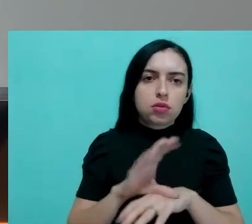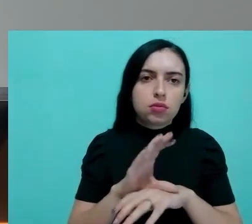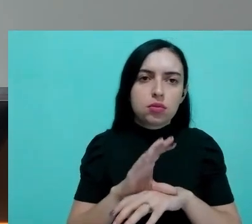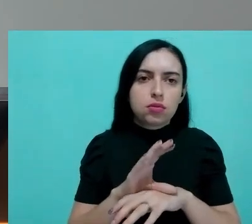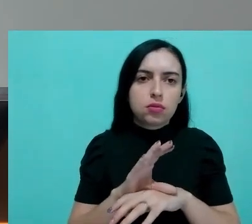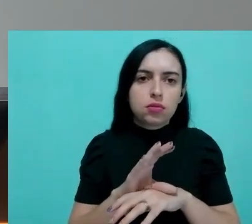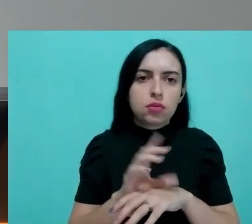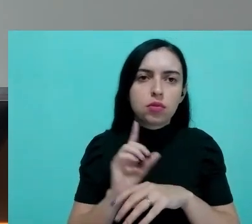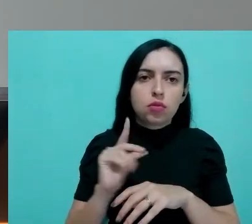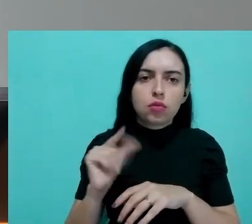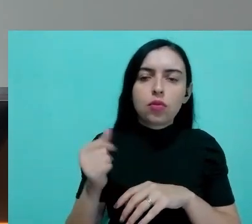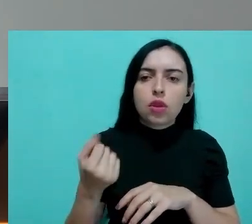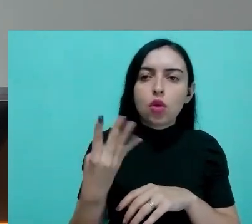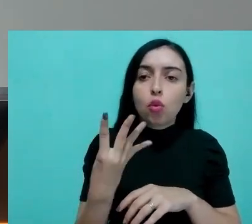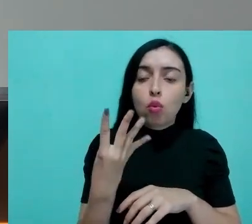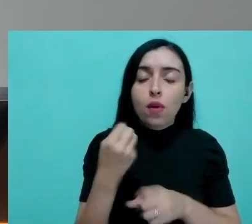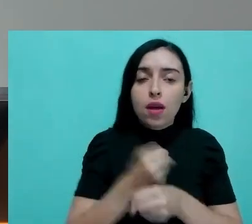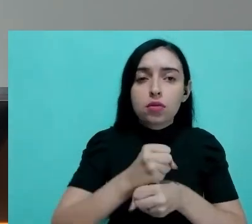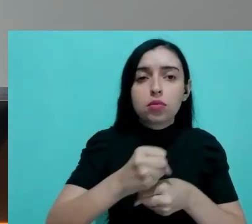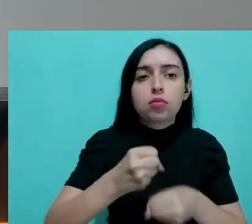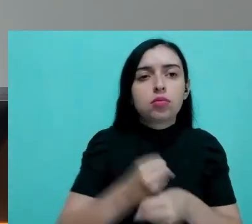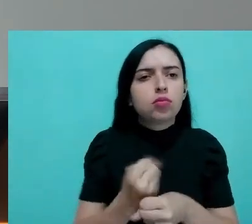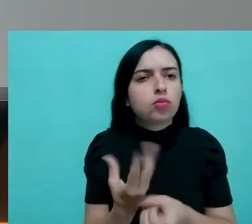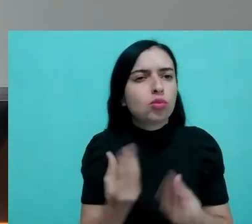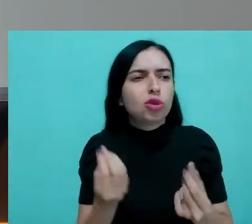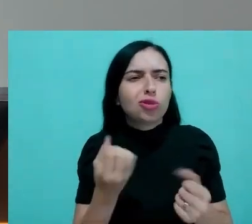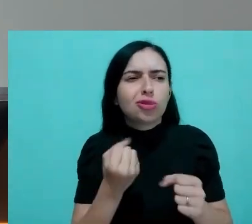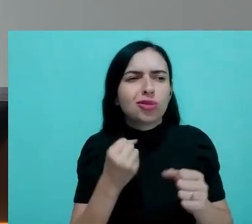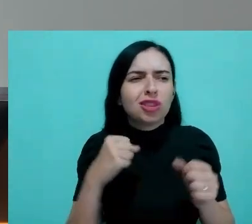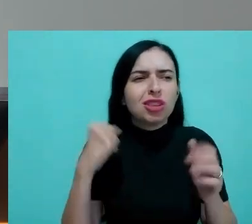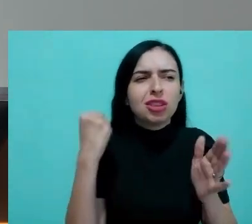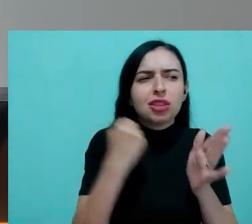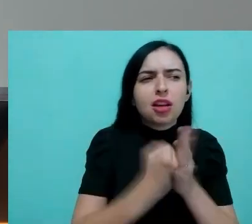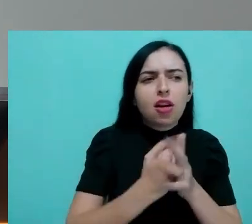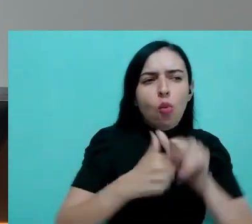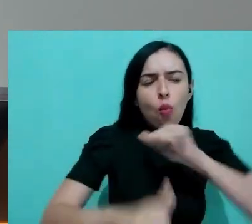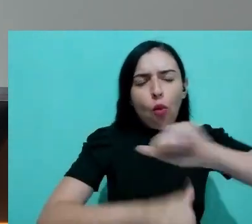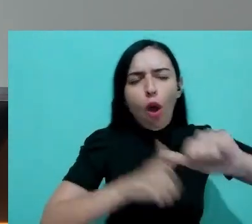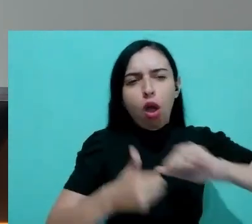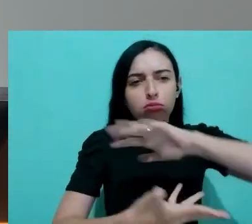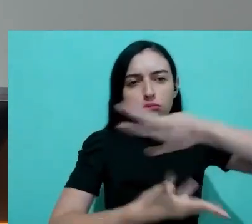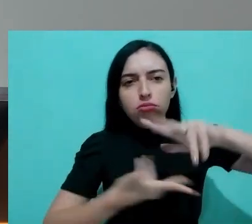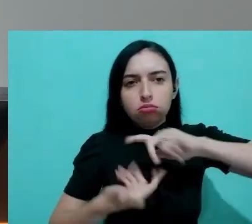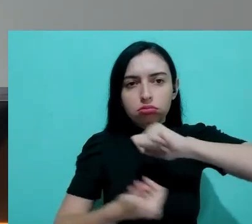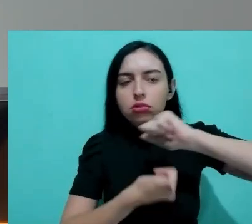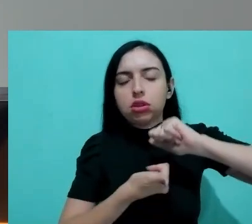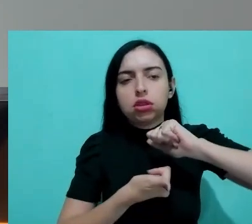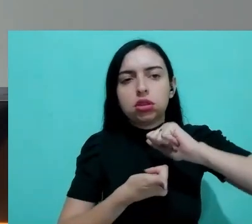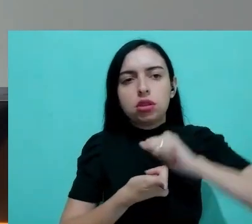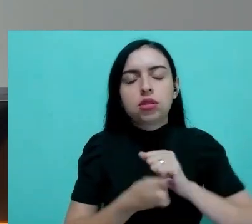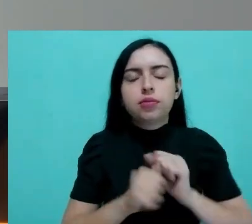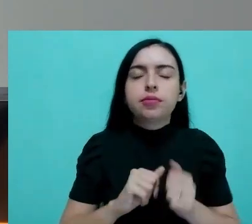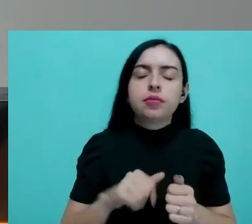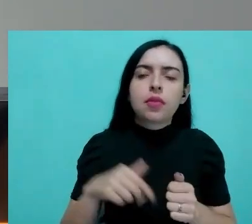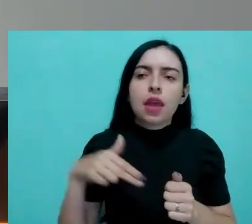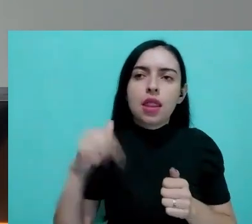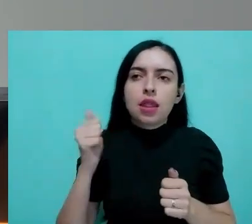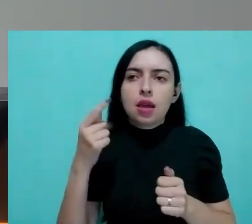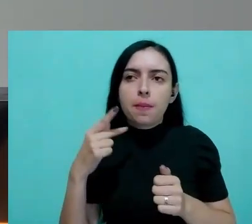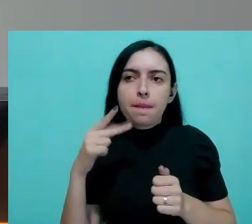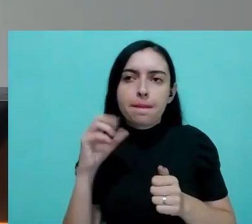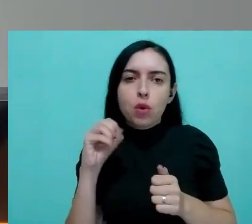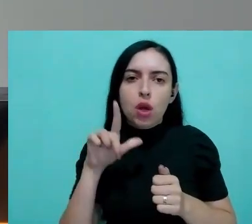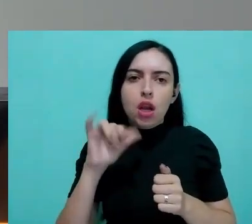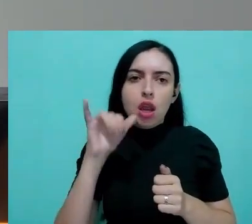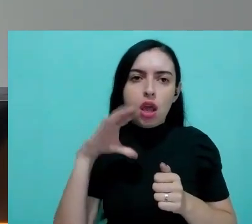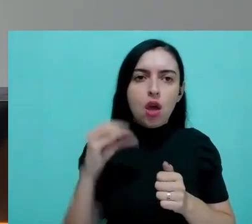duró 4 años, con muchos golpes de Estado y finalmente con el golpe de Estado de Napoleón Bonaparte. Hoy hay una forma